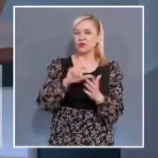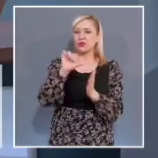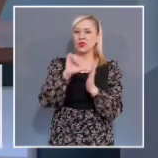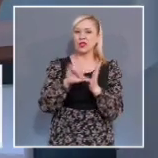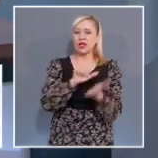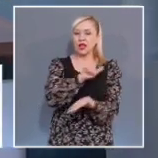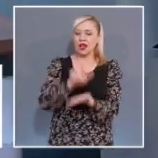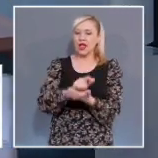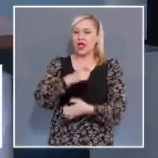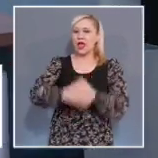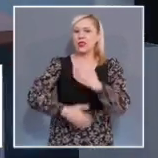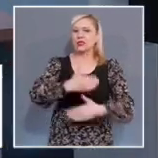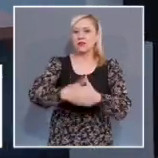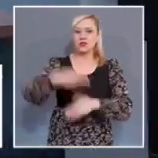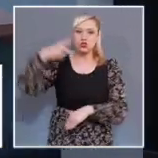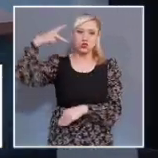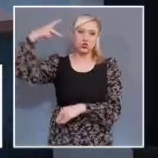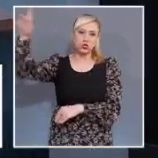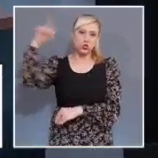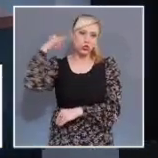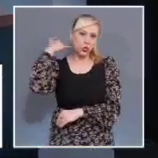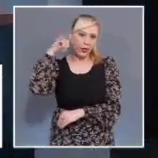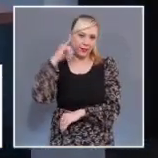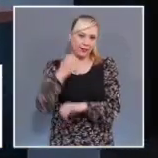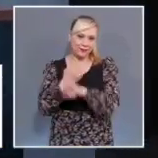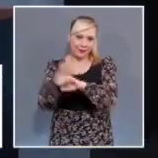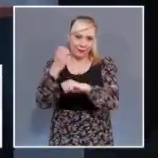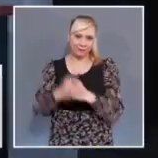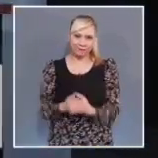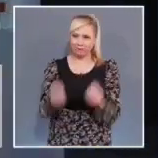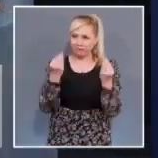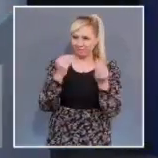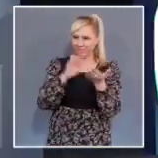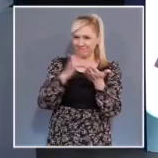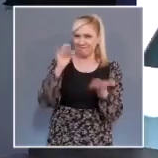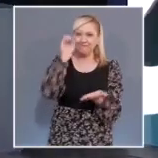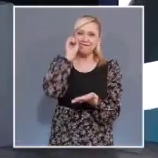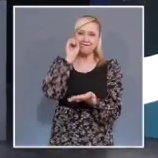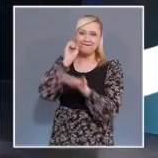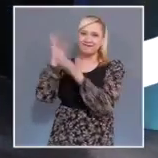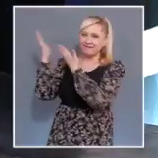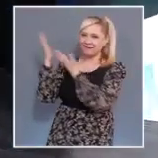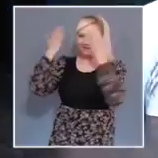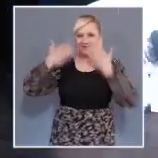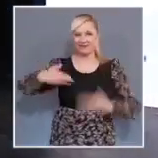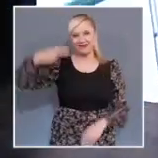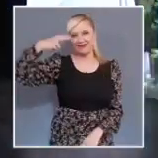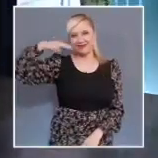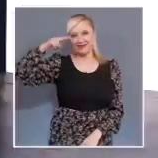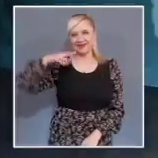Estado de Yucatán. Muchas gracias, soy Oscar González, pásela muy bien, muy buenas noches.